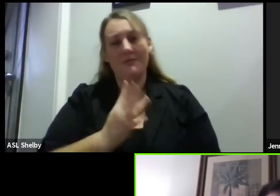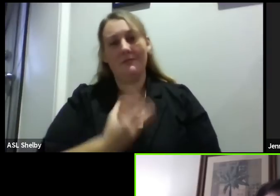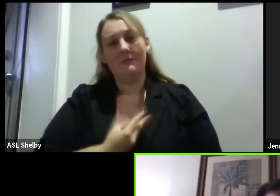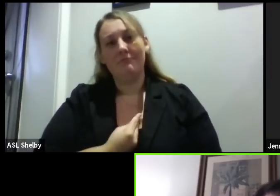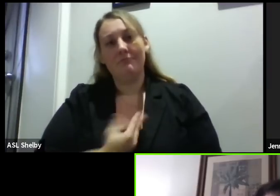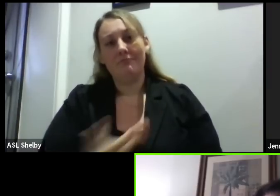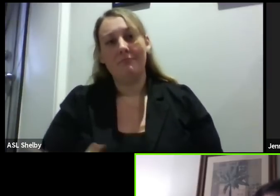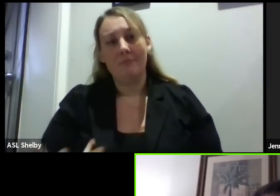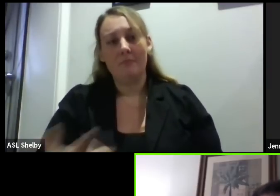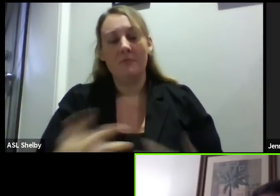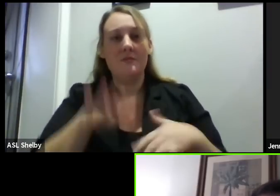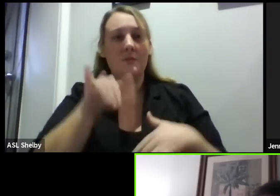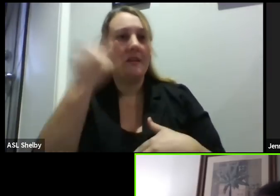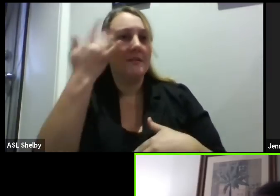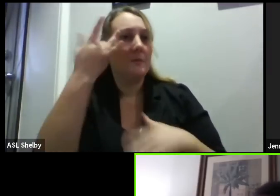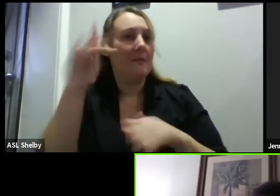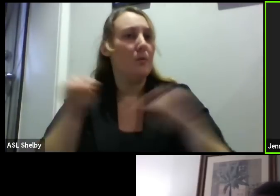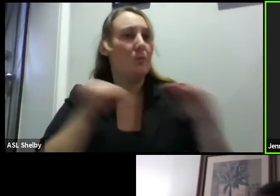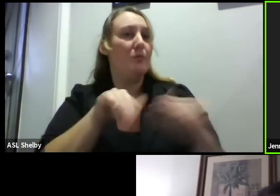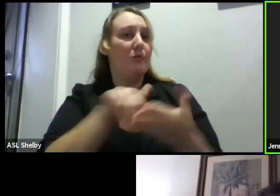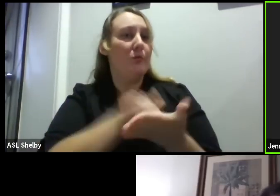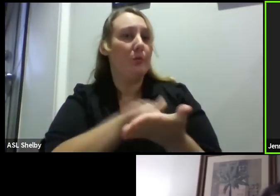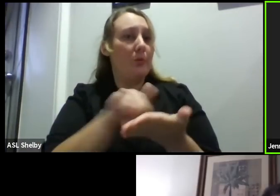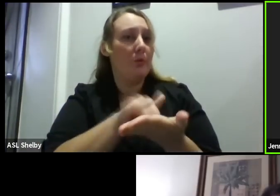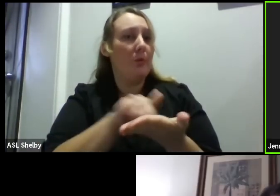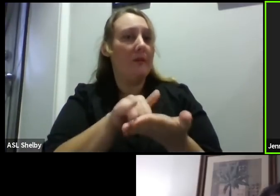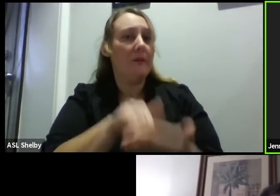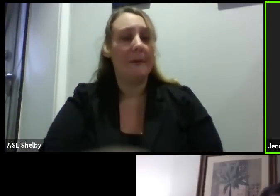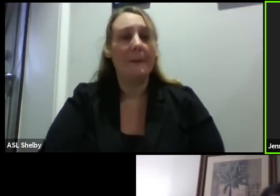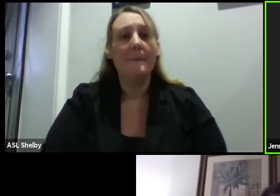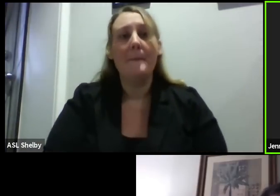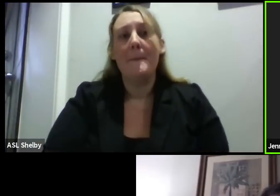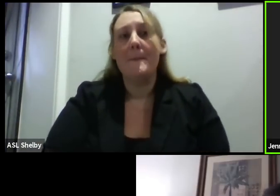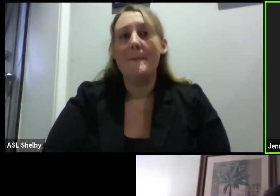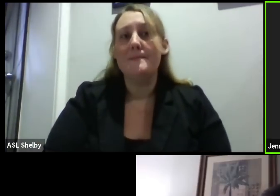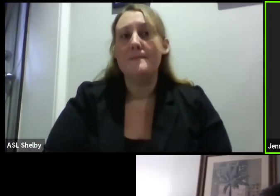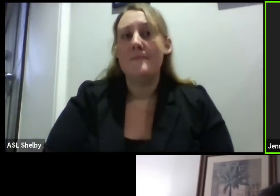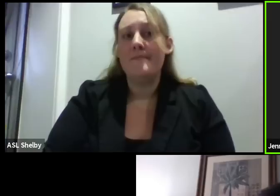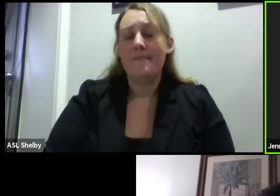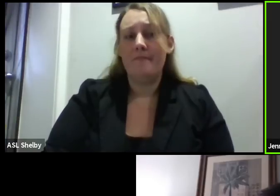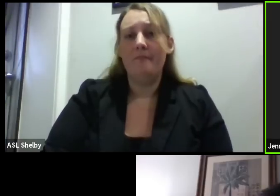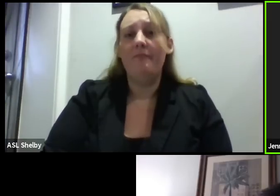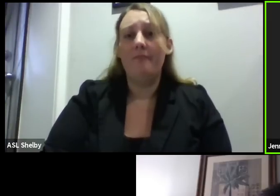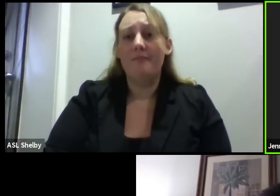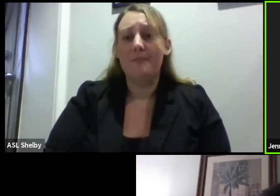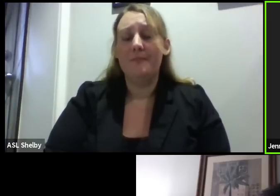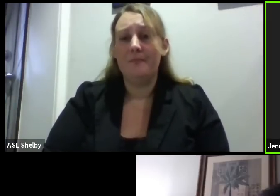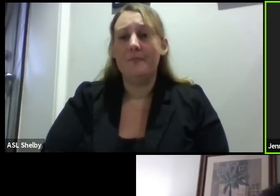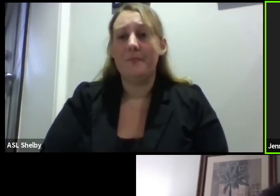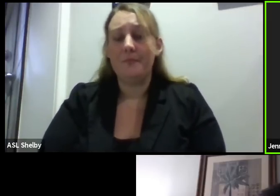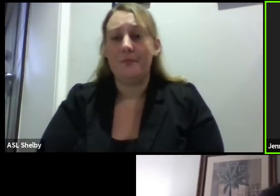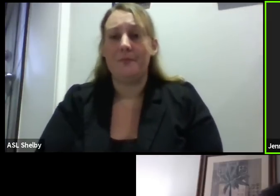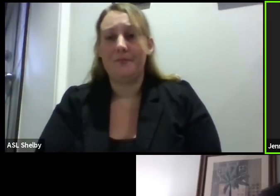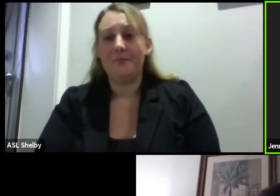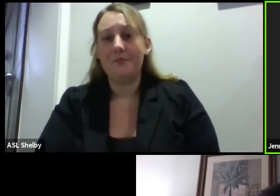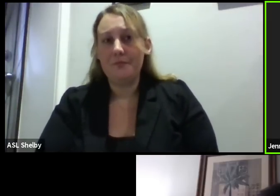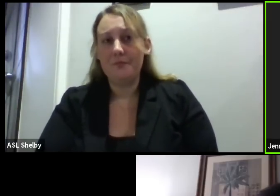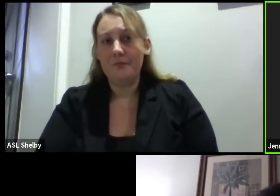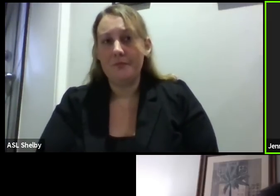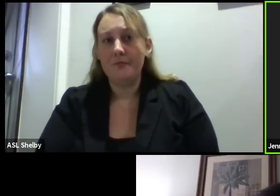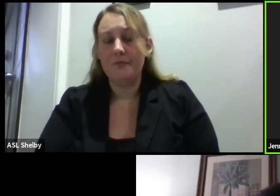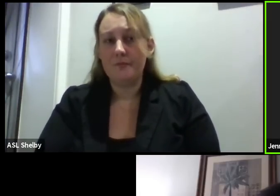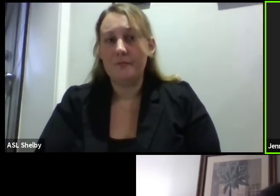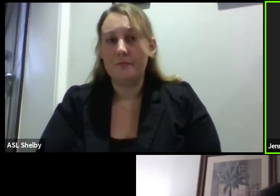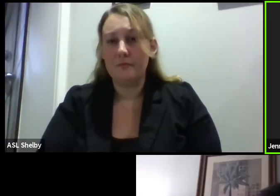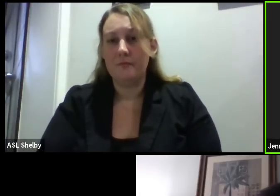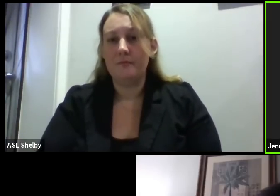coming to New York. Okay. Soy sexo servidora hace 20 años. El trabajo al cual